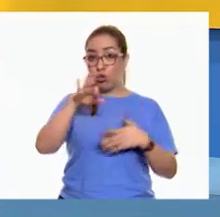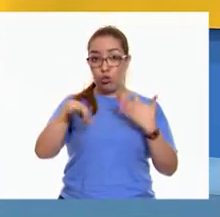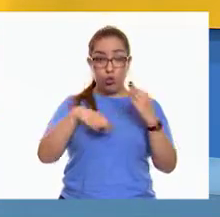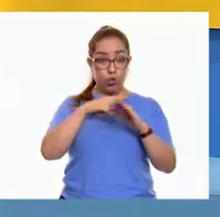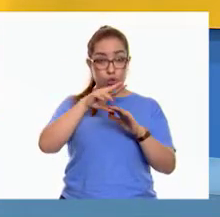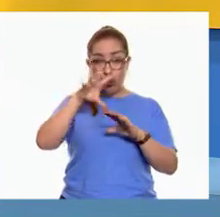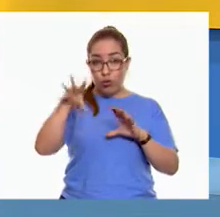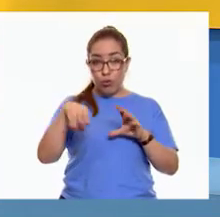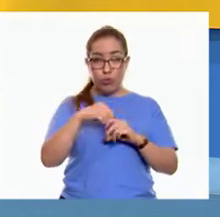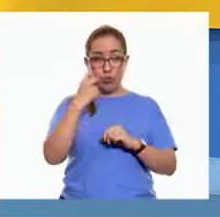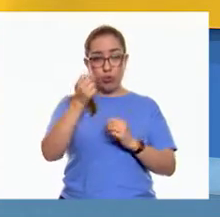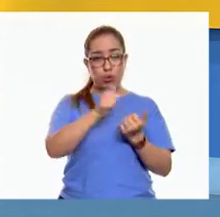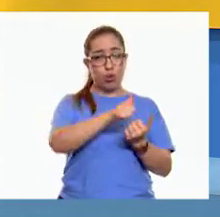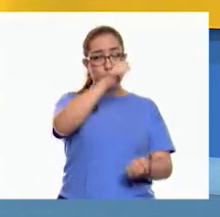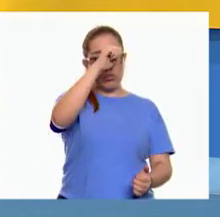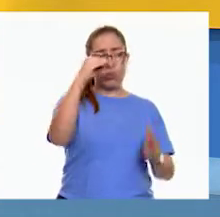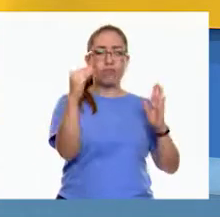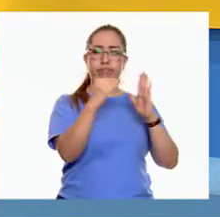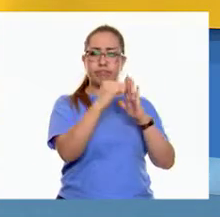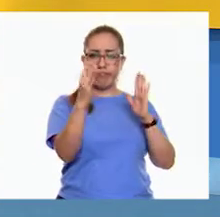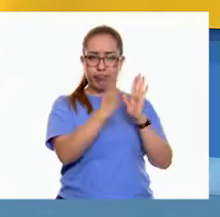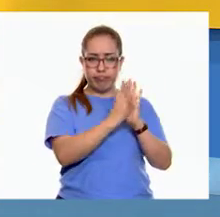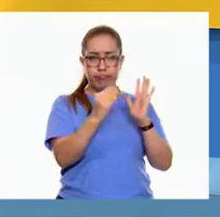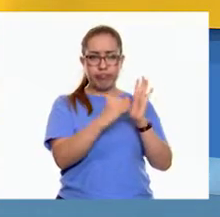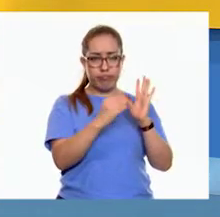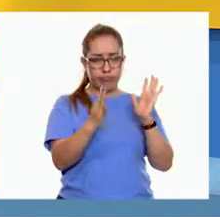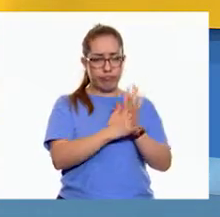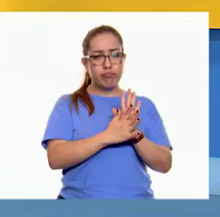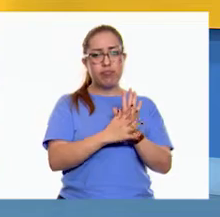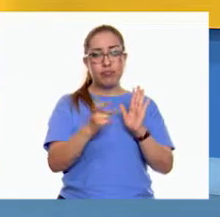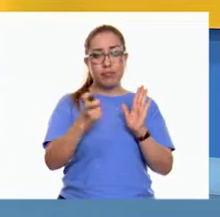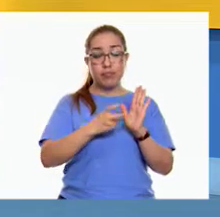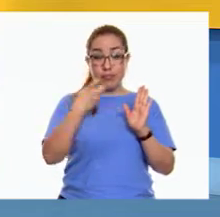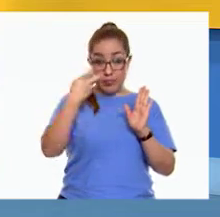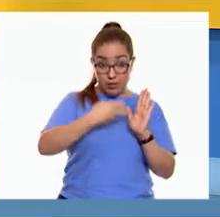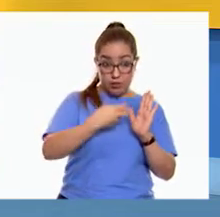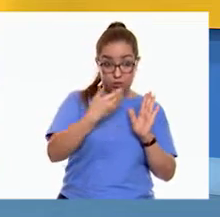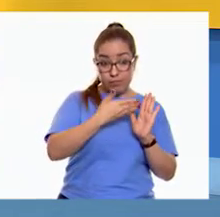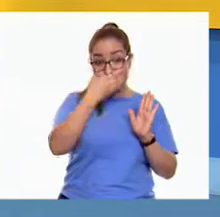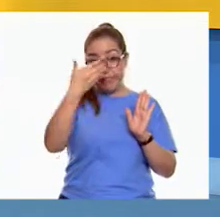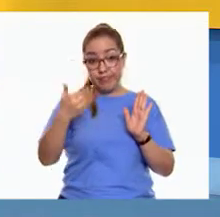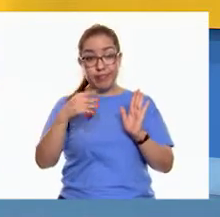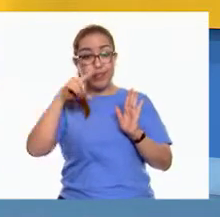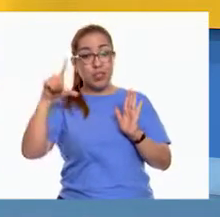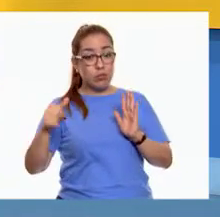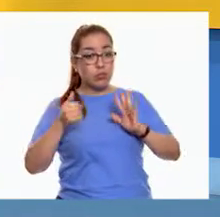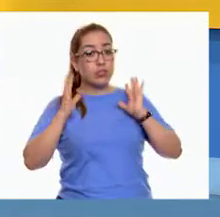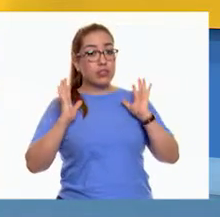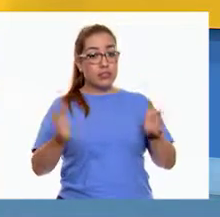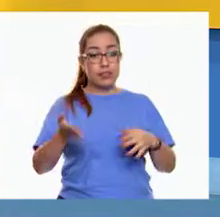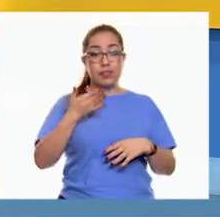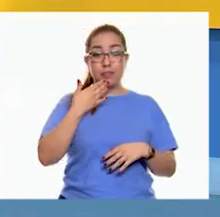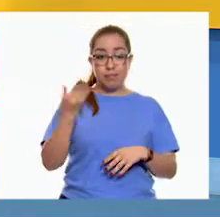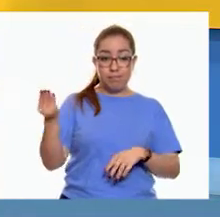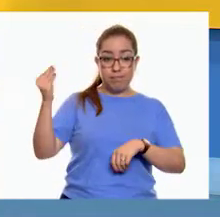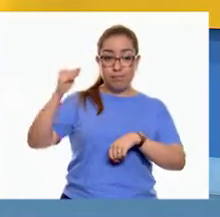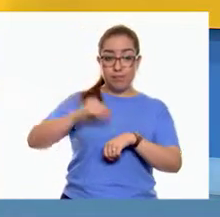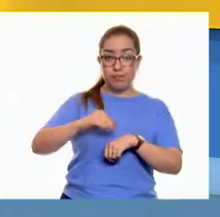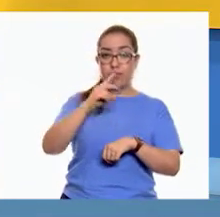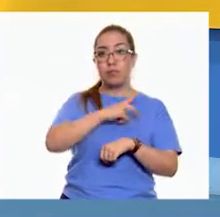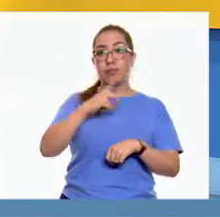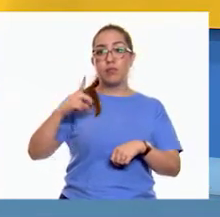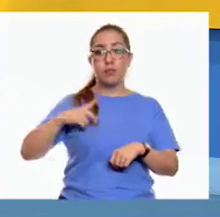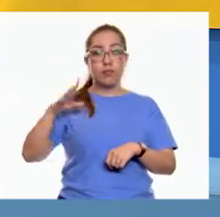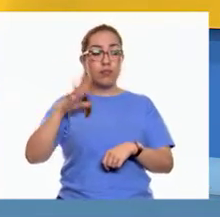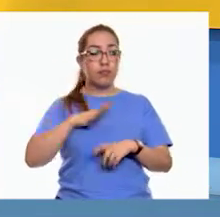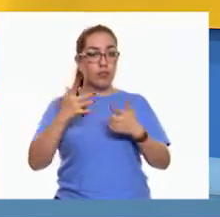Constitución Revolucionaria de 1917, pero para llevarlas a la práctica fue necesaria la presión de grupos organizados, como